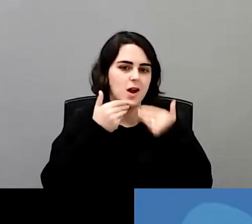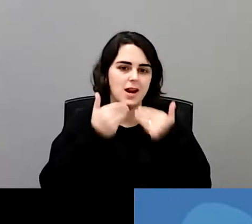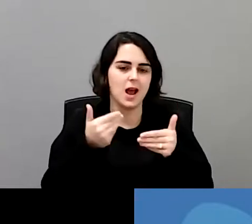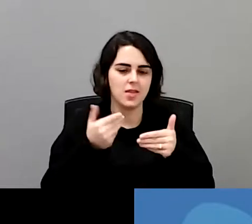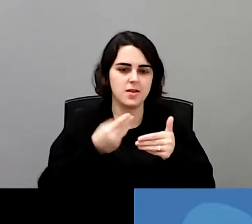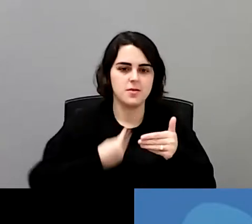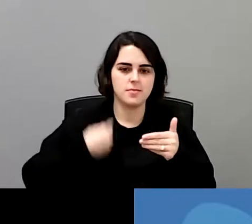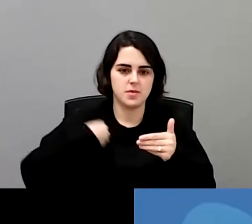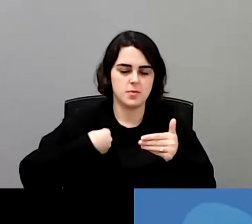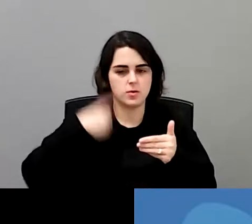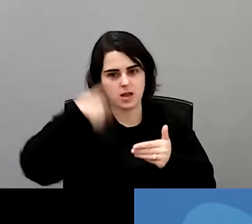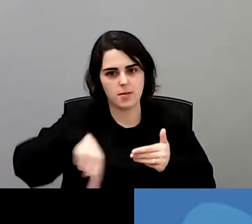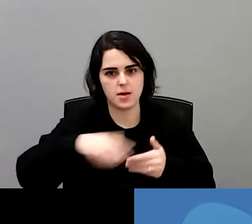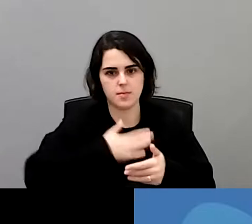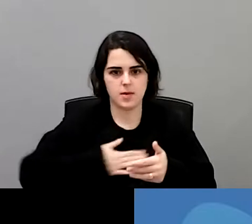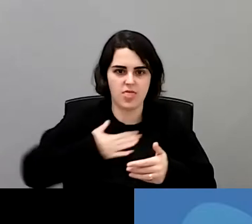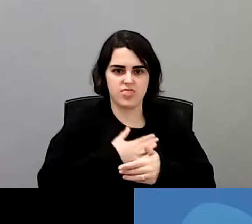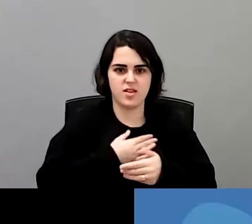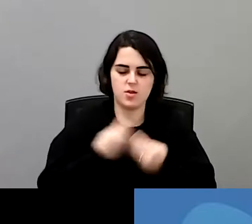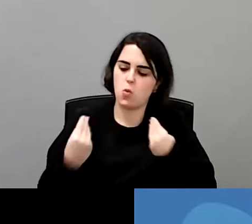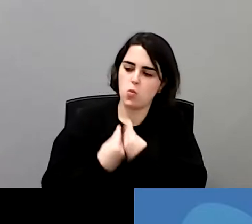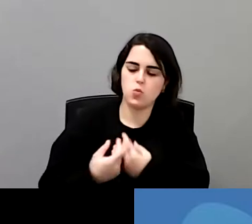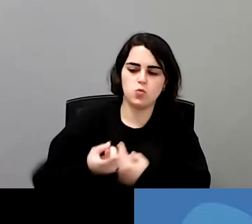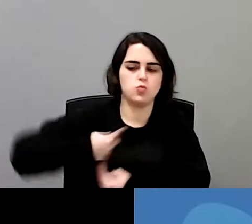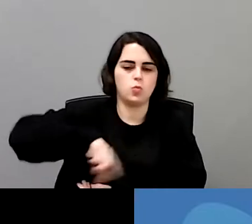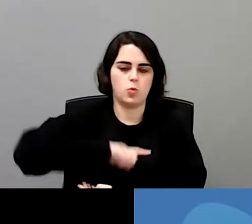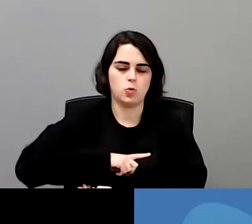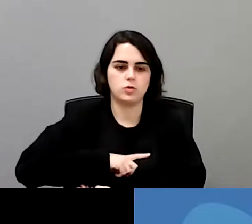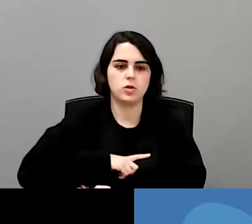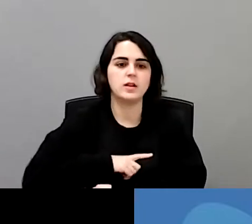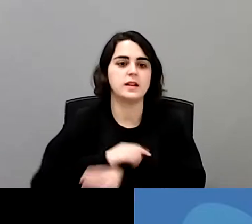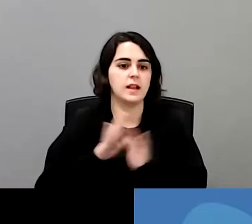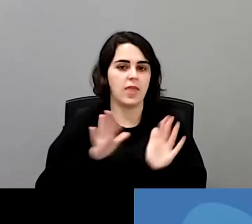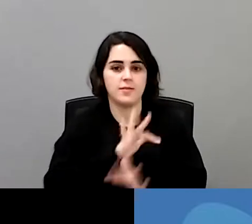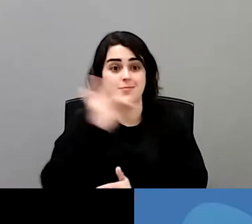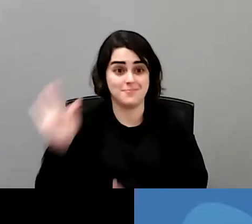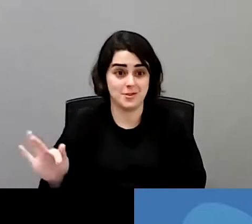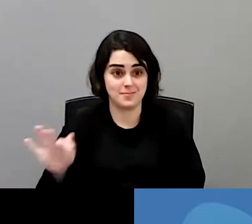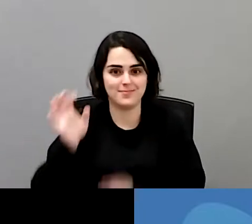es un placer que estés hoy aquí con nosotros. Y nada, te doy paso.